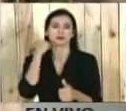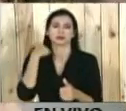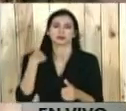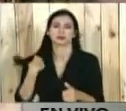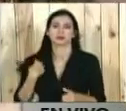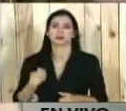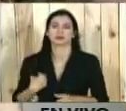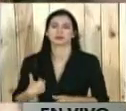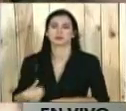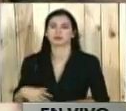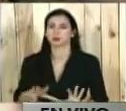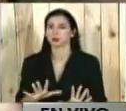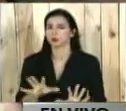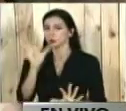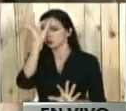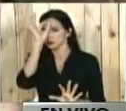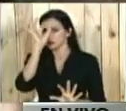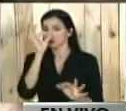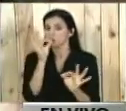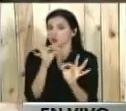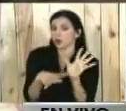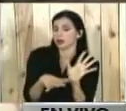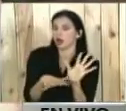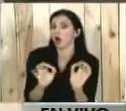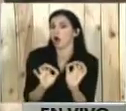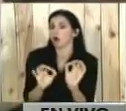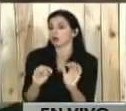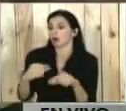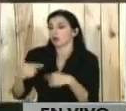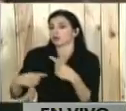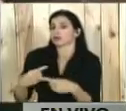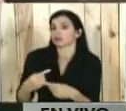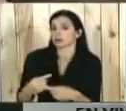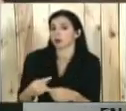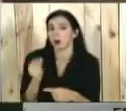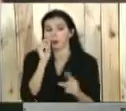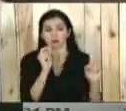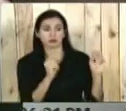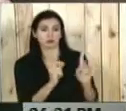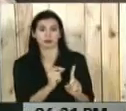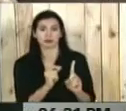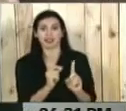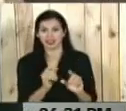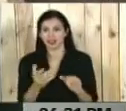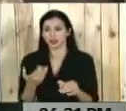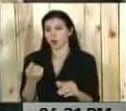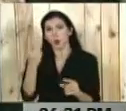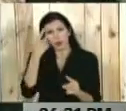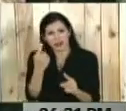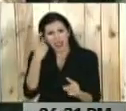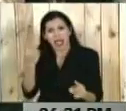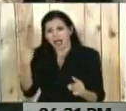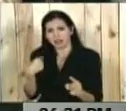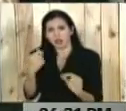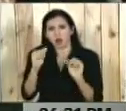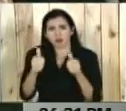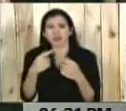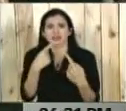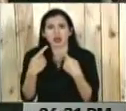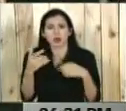no sé si es casualidad o causalidad, pero Tomás Chanón llegó un día después del inicio del diálogo